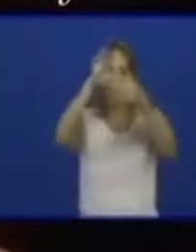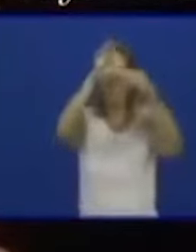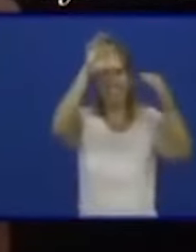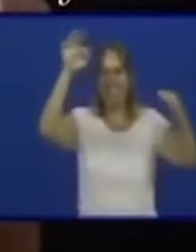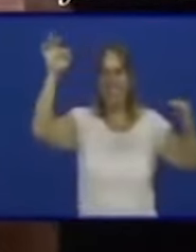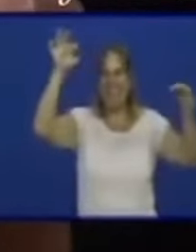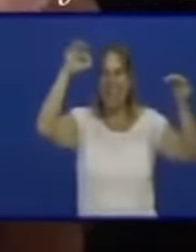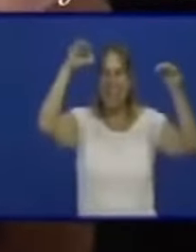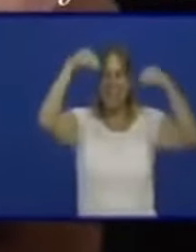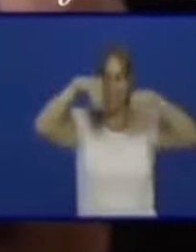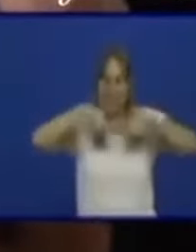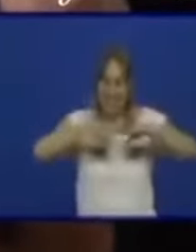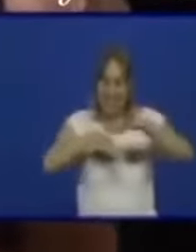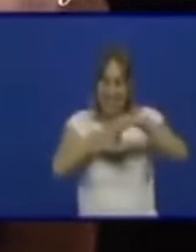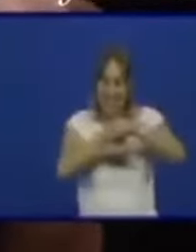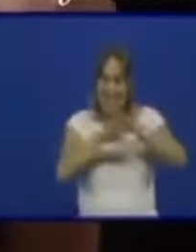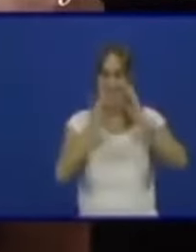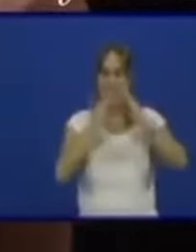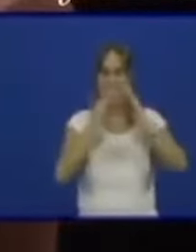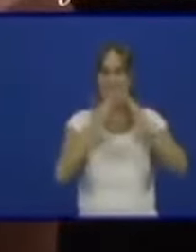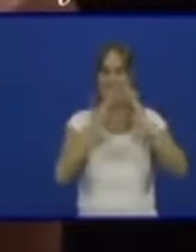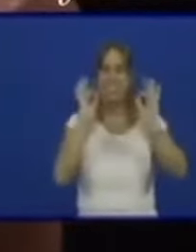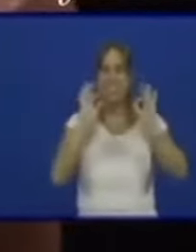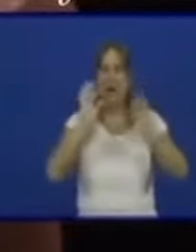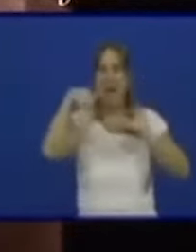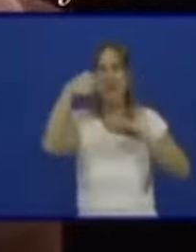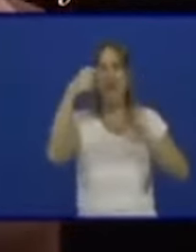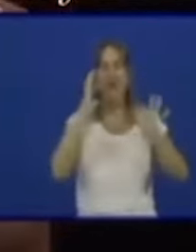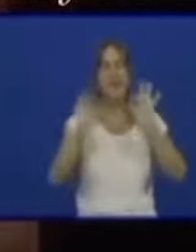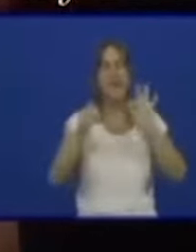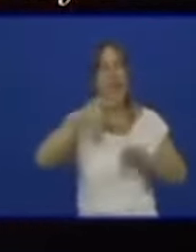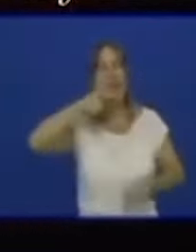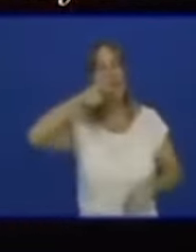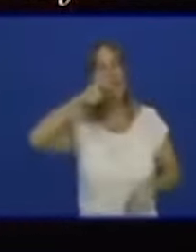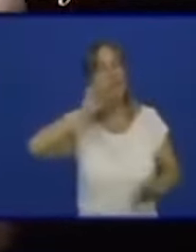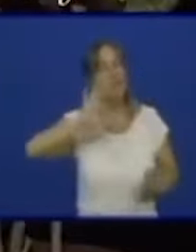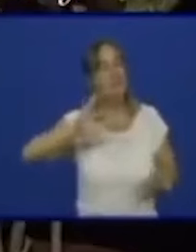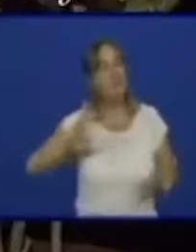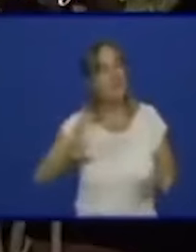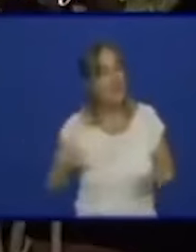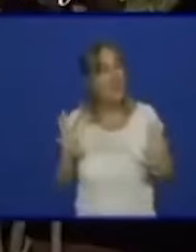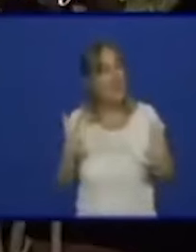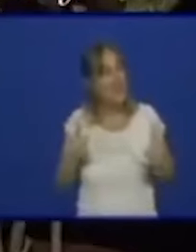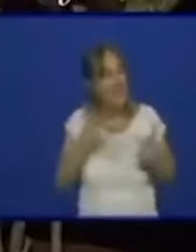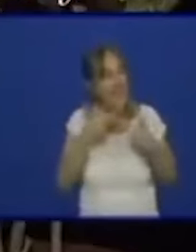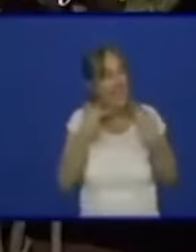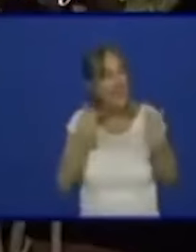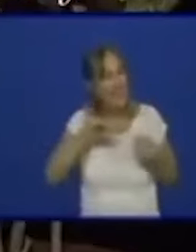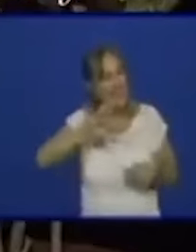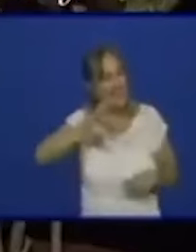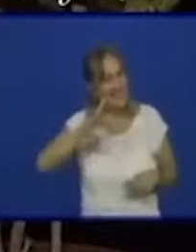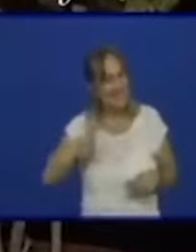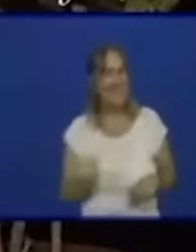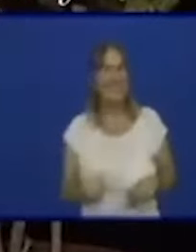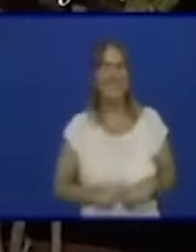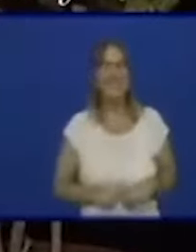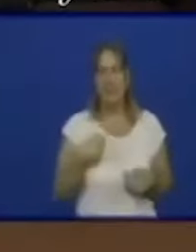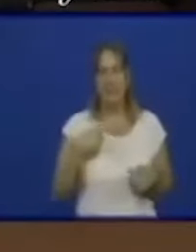supuesto, dentro de la casa, siempre si lo vas a guindar afuera, tiene que estarlo velando. No vaya a ser que el vecino se lo lleve.